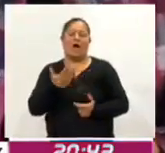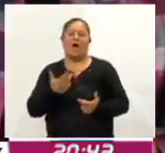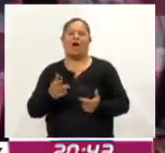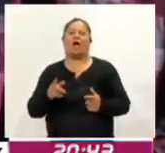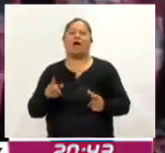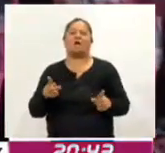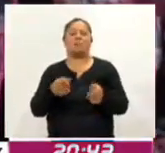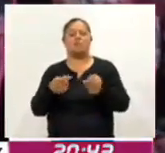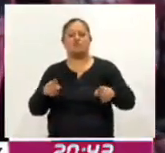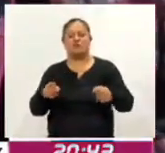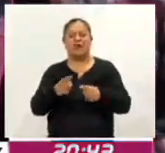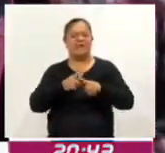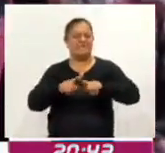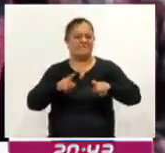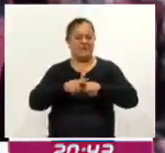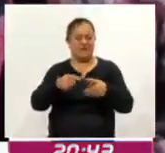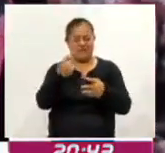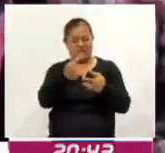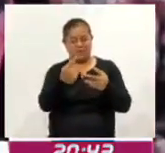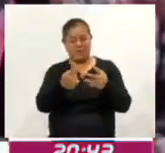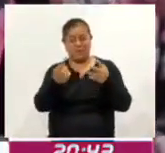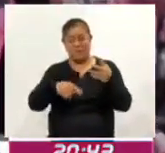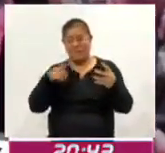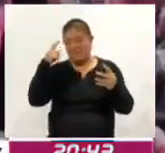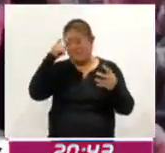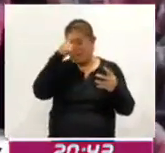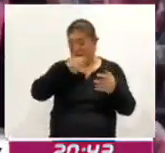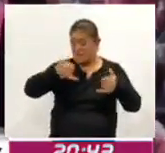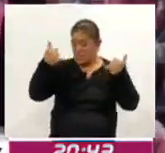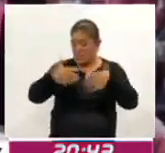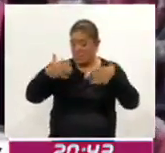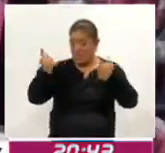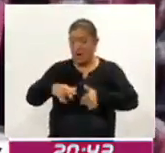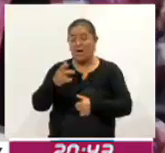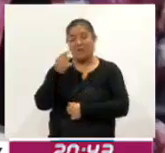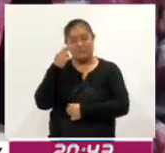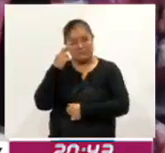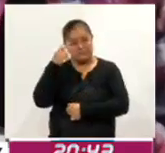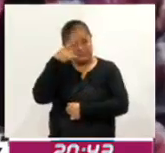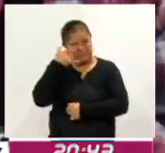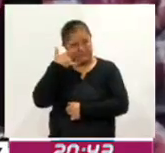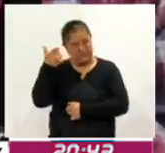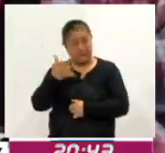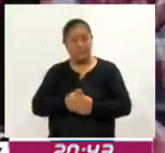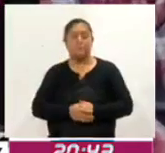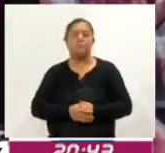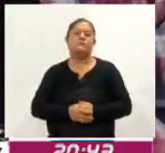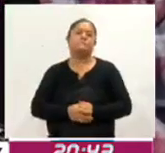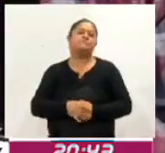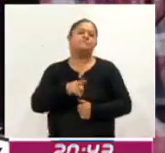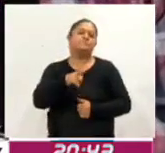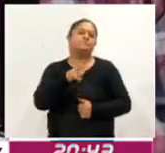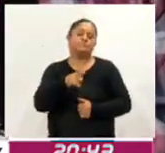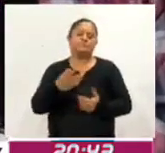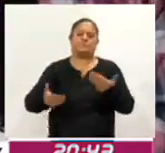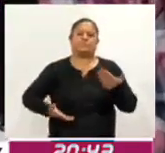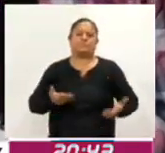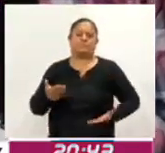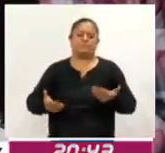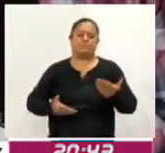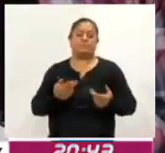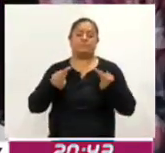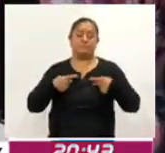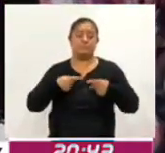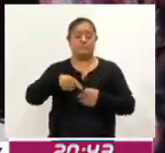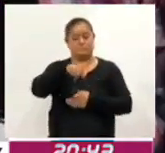lambada, desde el paso de punta, desde duranguense. Y bueno, la cumbia siempre permanece en el gusto de la gente, la cual tenemos